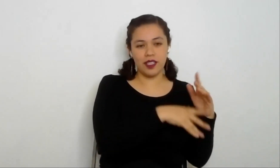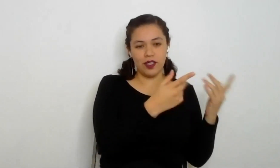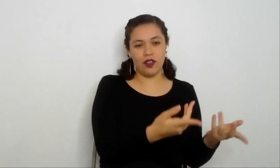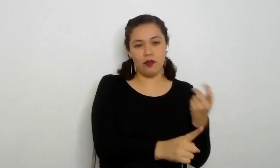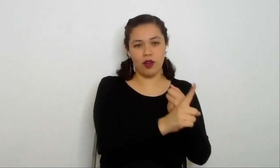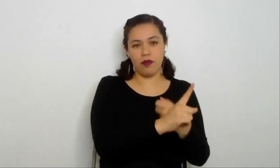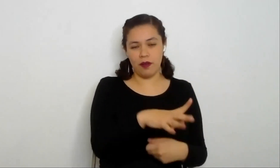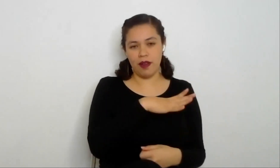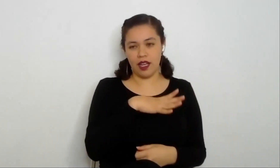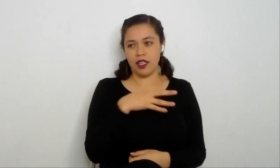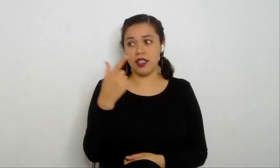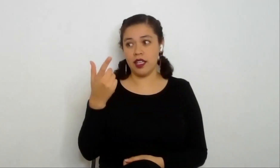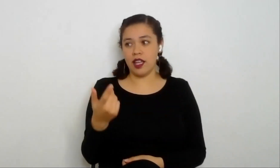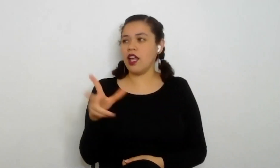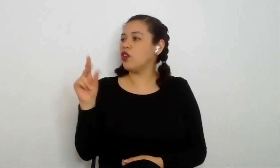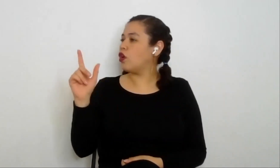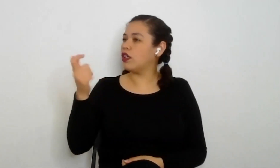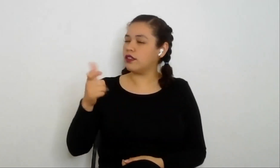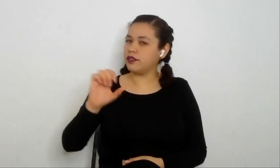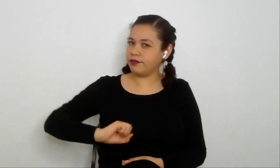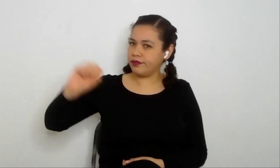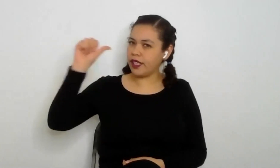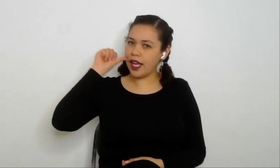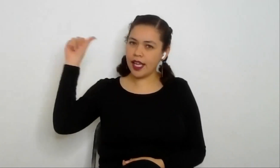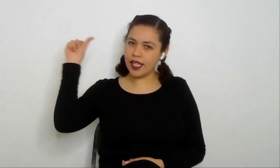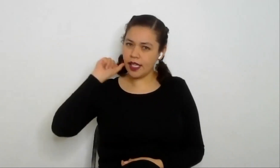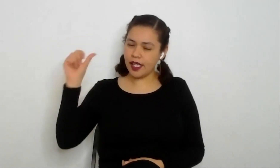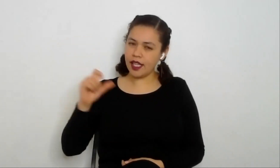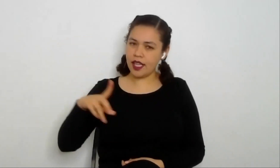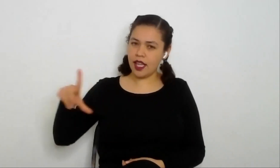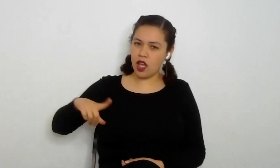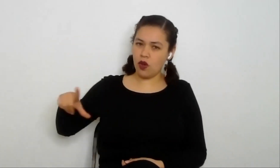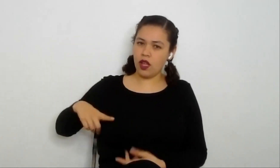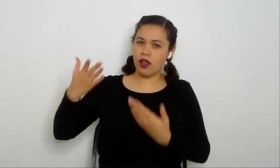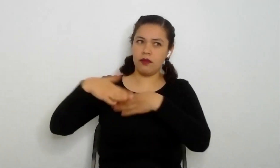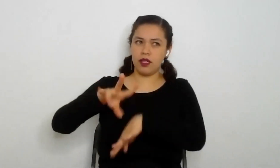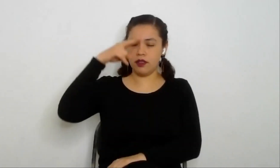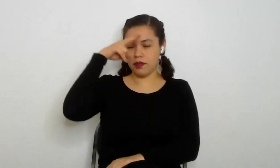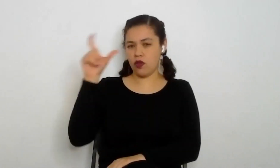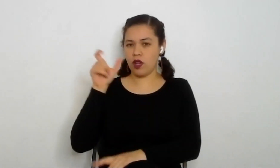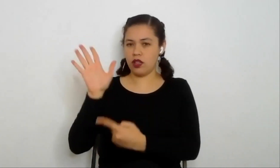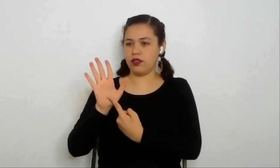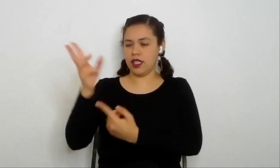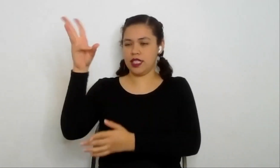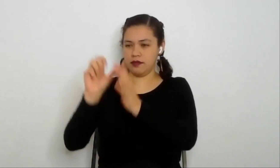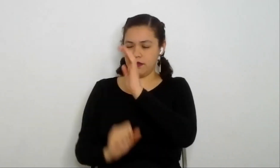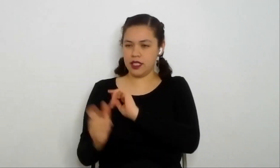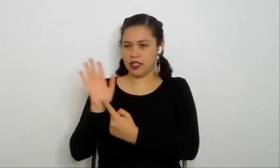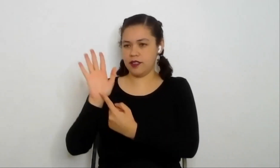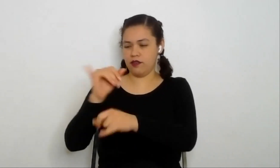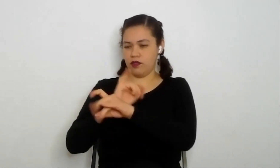No es inflacionario, ¿eh? De hecho, ayer le preguntaron eso a la gobernadora del Banco de México cuando presentó el informe trimestral inflacionario.